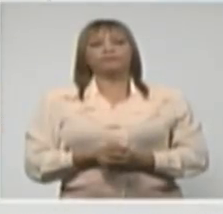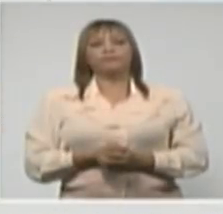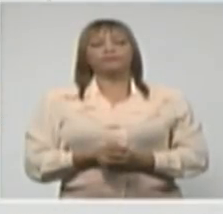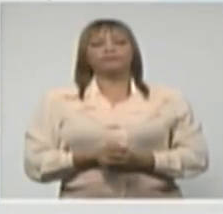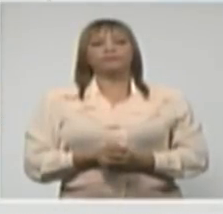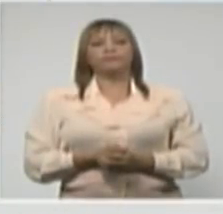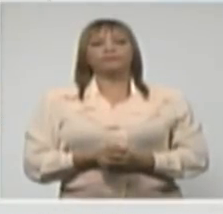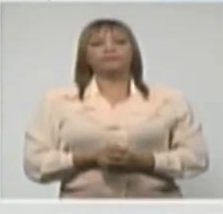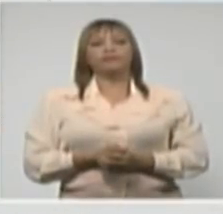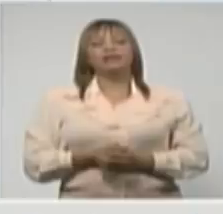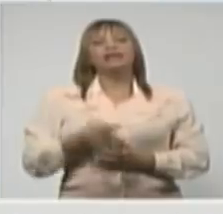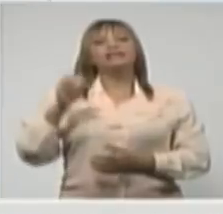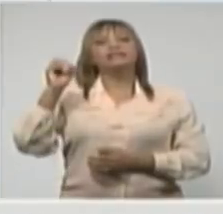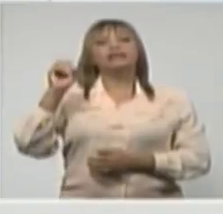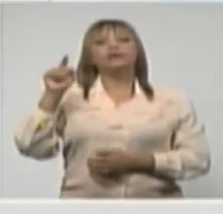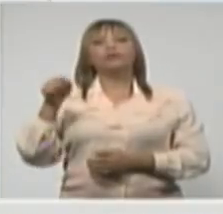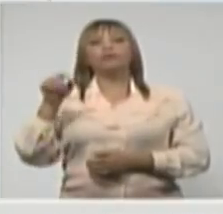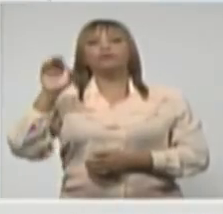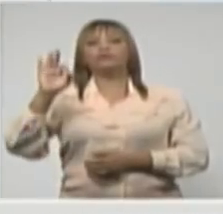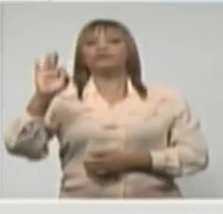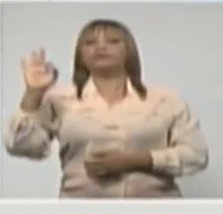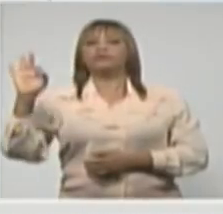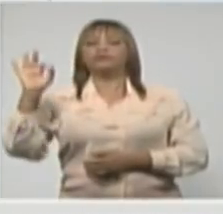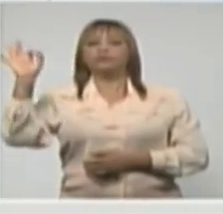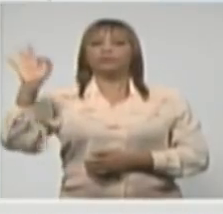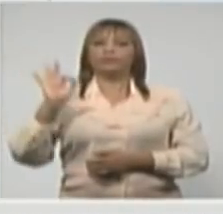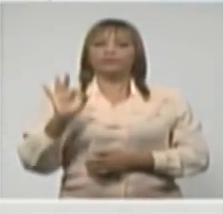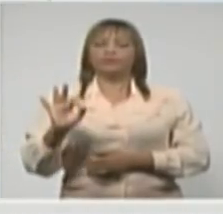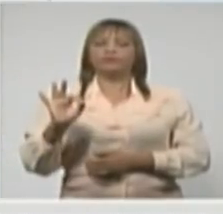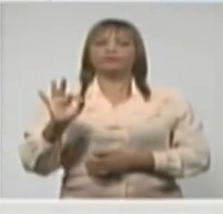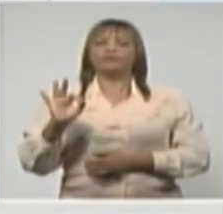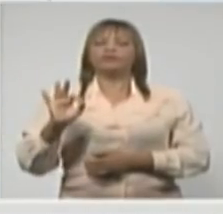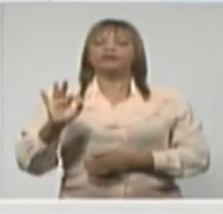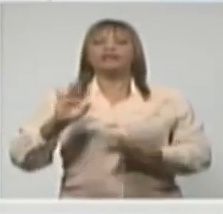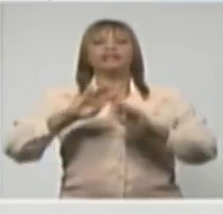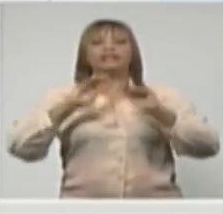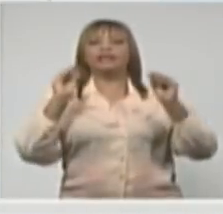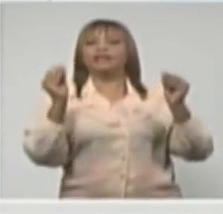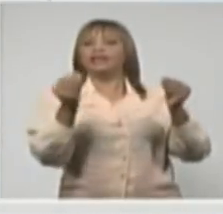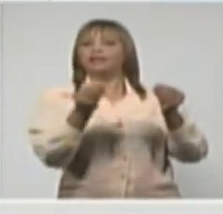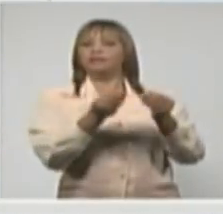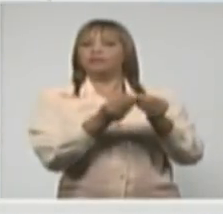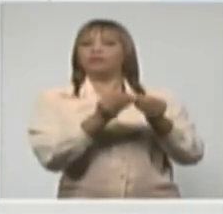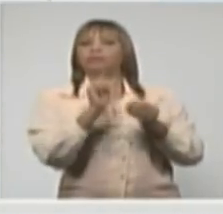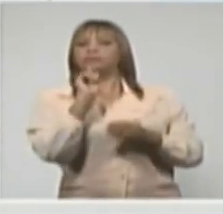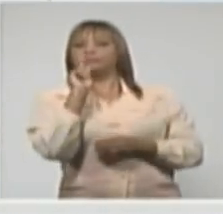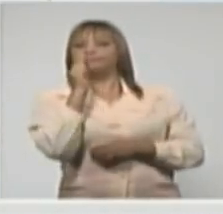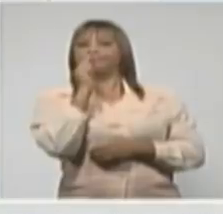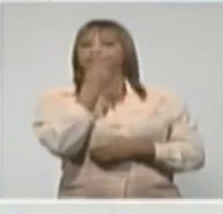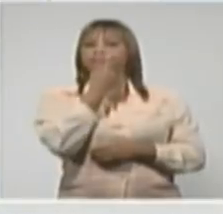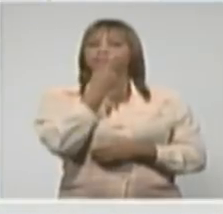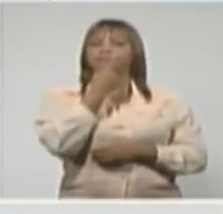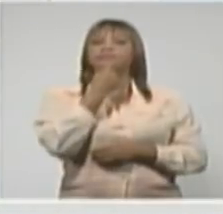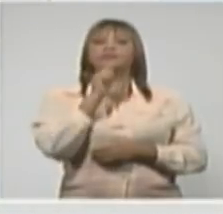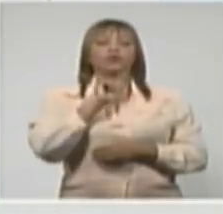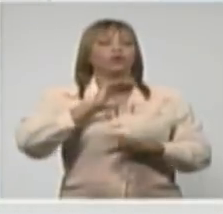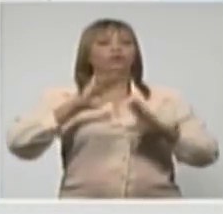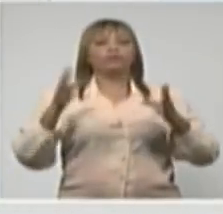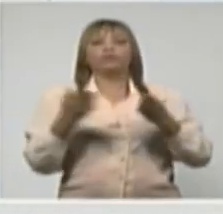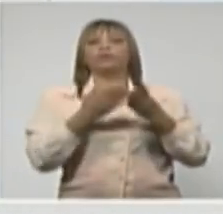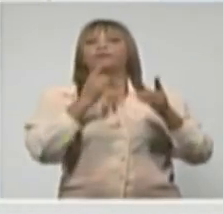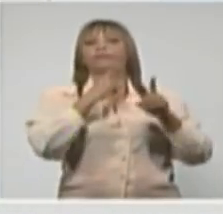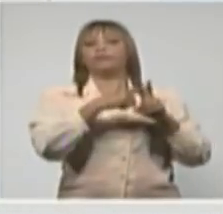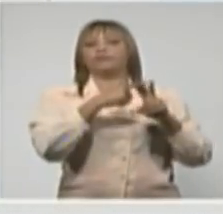el 0,88% de todas las muestras realizadas pues han sido positivas a la